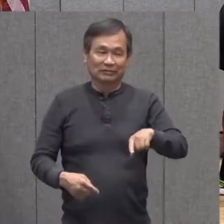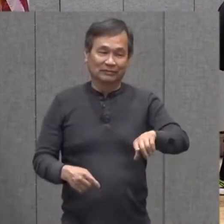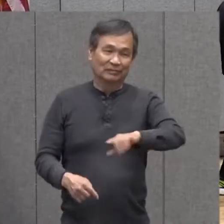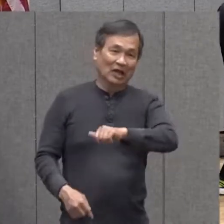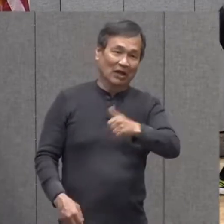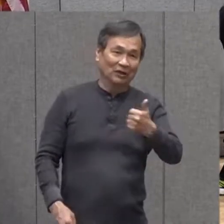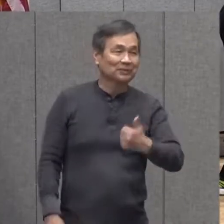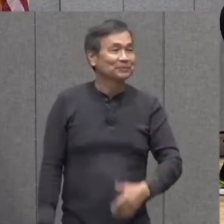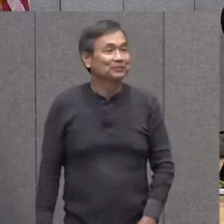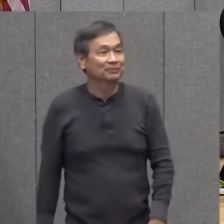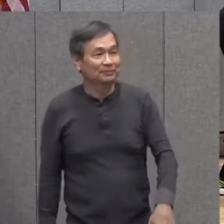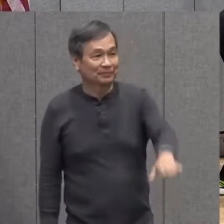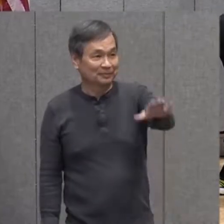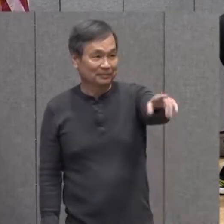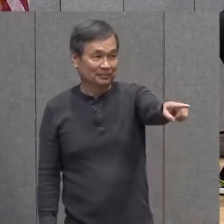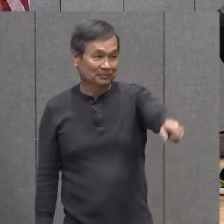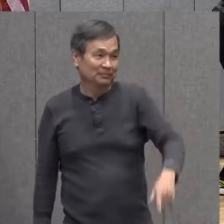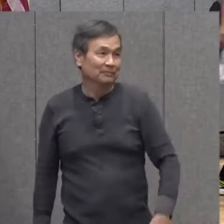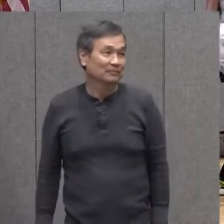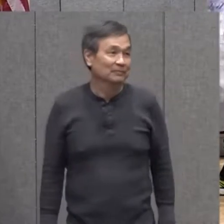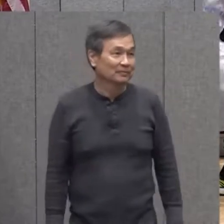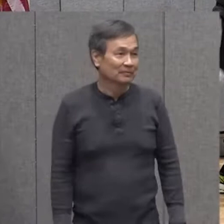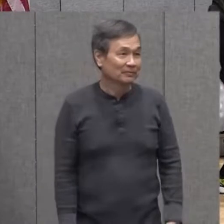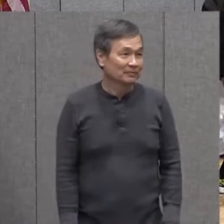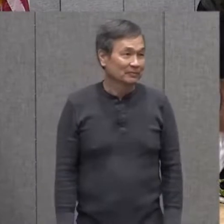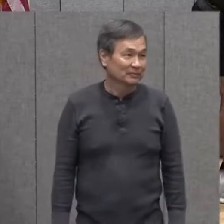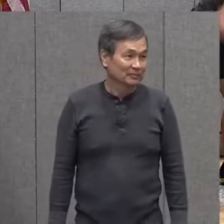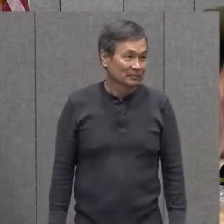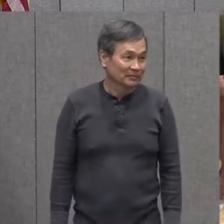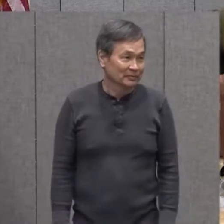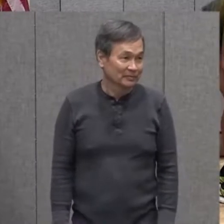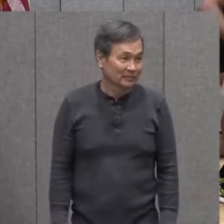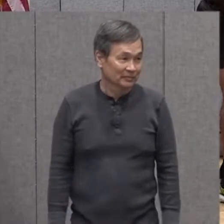gusta, mi mano que no es la favorita. Tirando